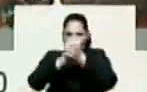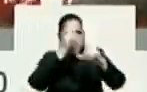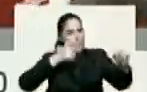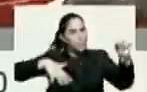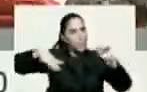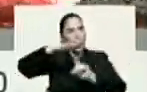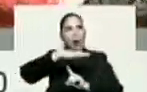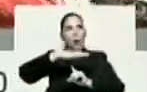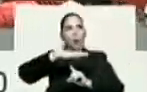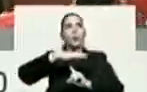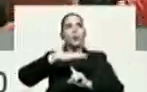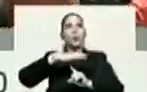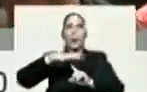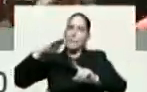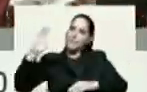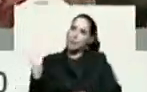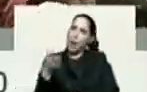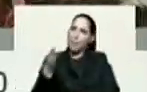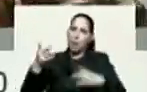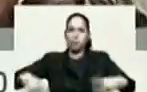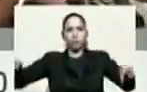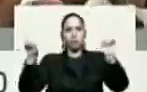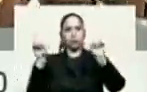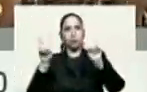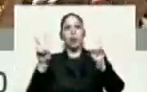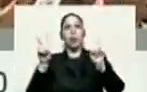dándole lecciones de dignidad al imperialismo.